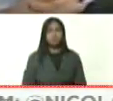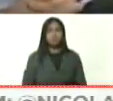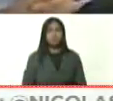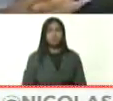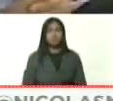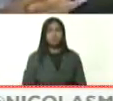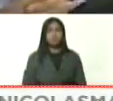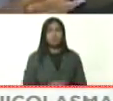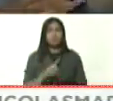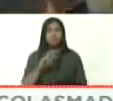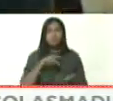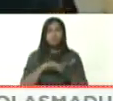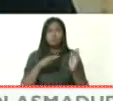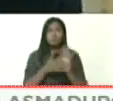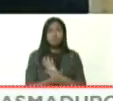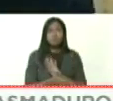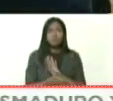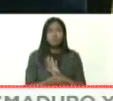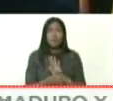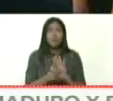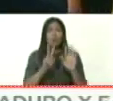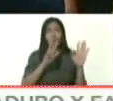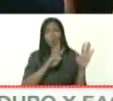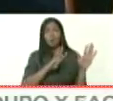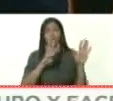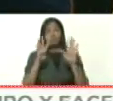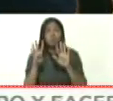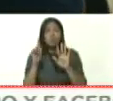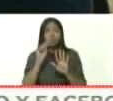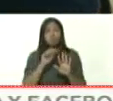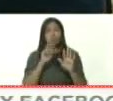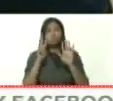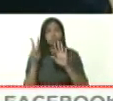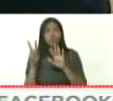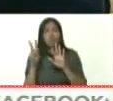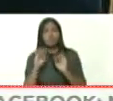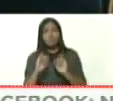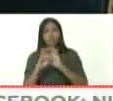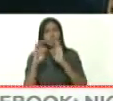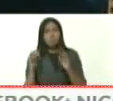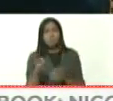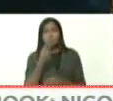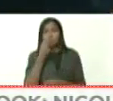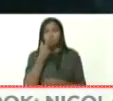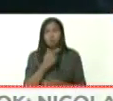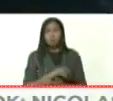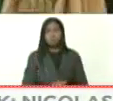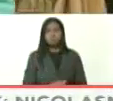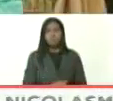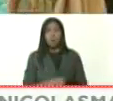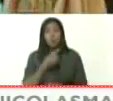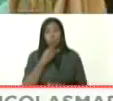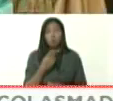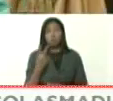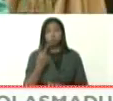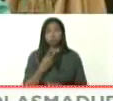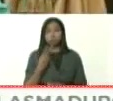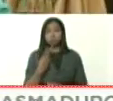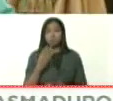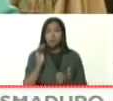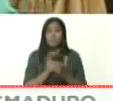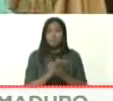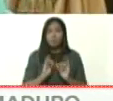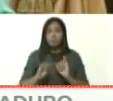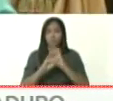Esto significa, presidente, un 99.7% de eficacia del tratamiento. Bueno, son compatriotas,